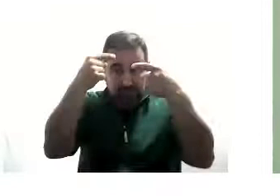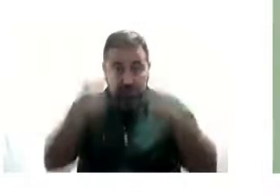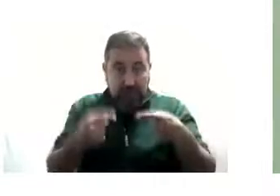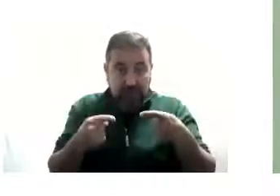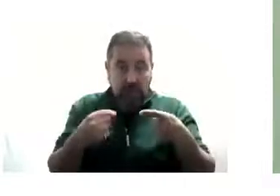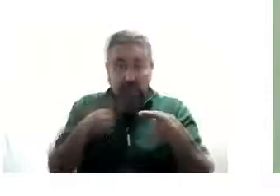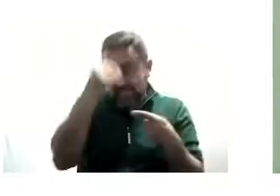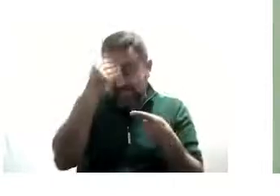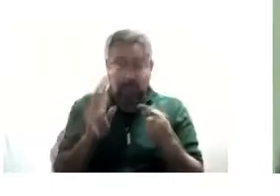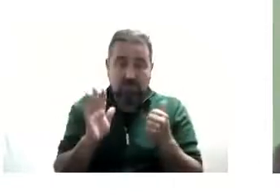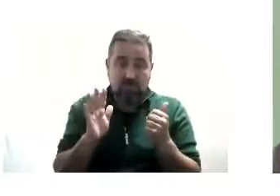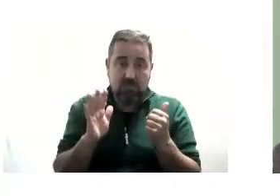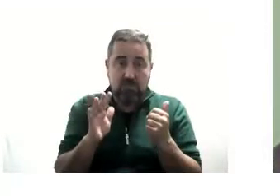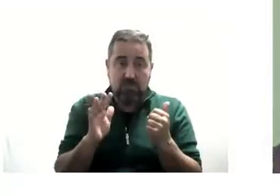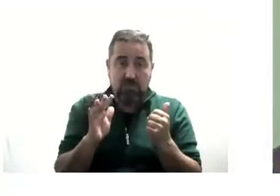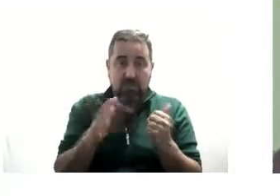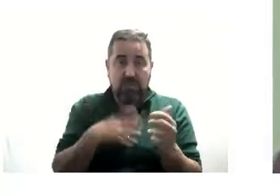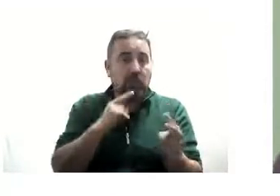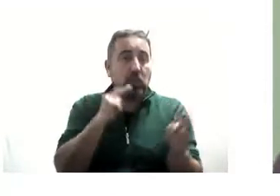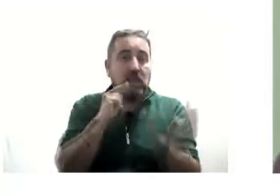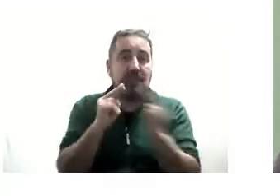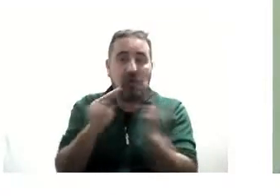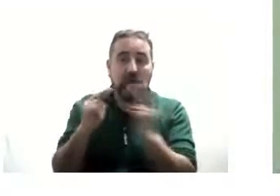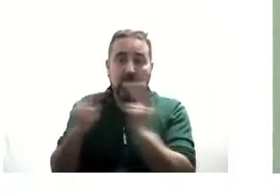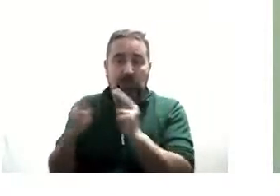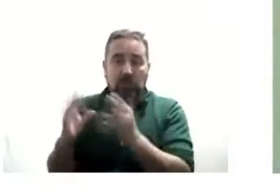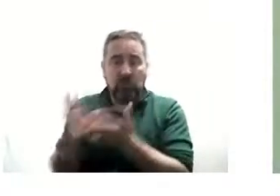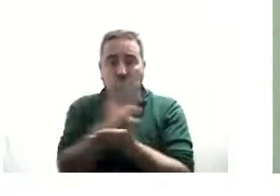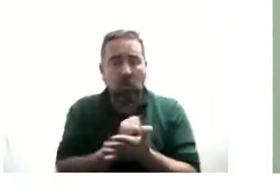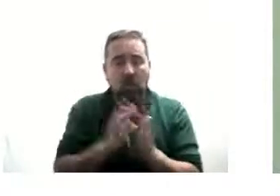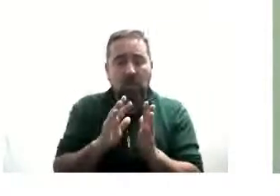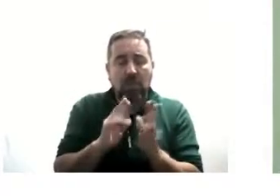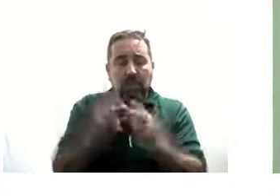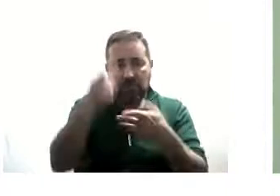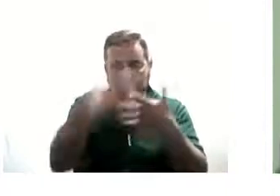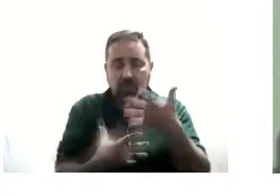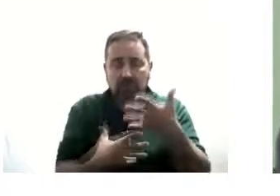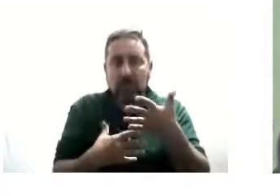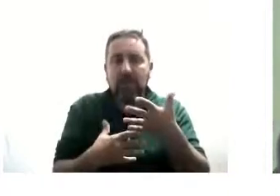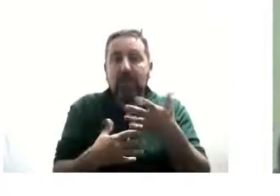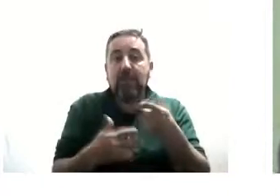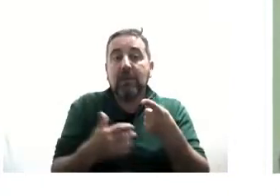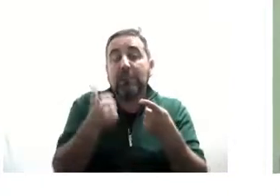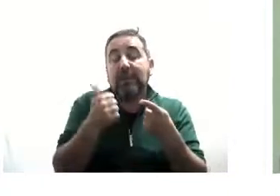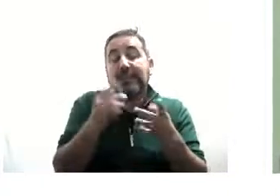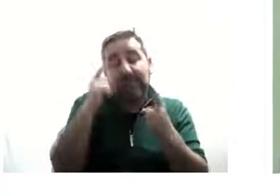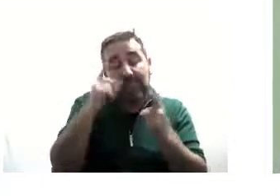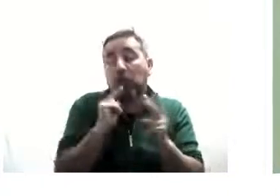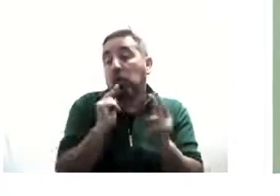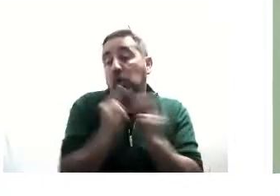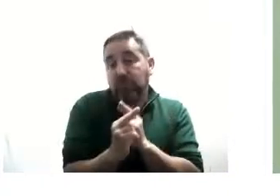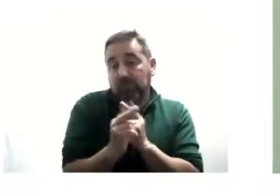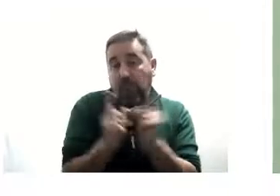a poder contestar todas. Lo único que, bueno, pues la respuesta lo más concreta